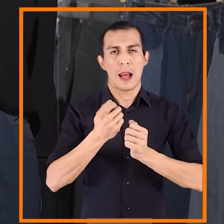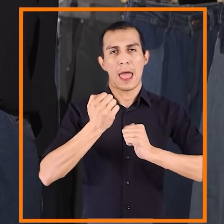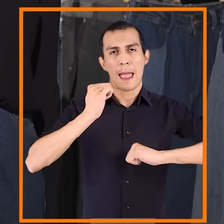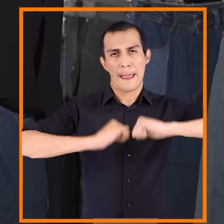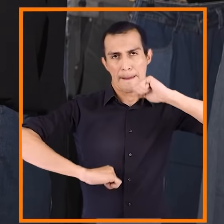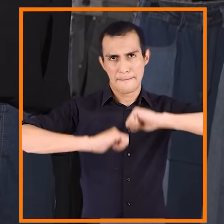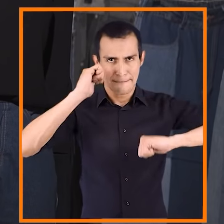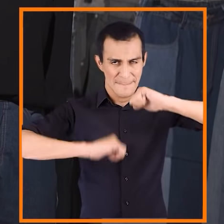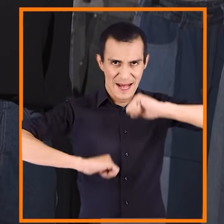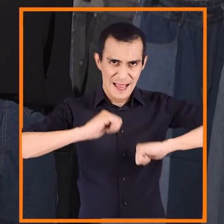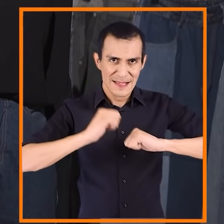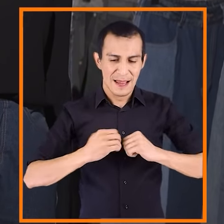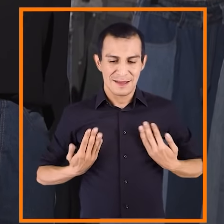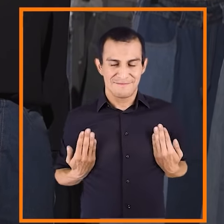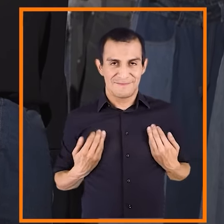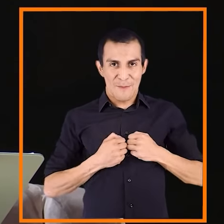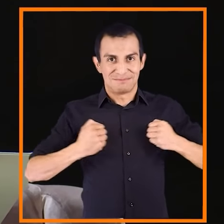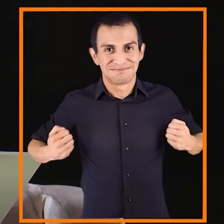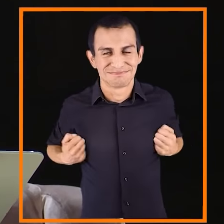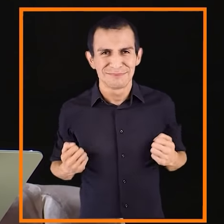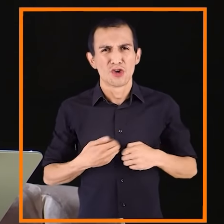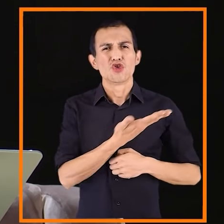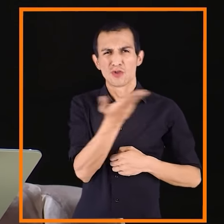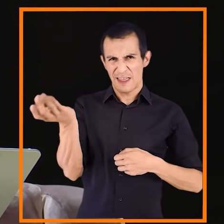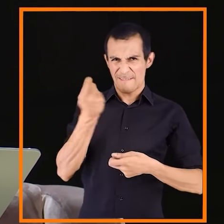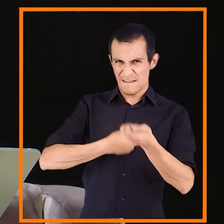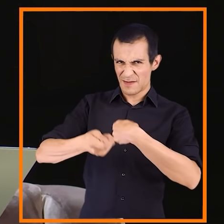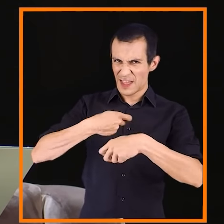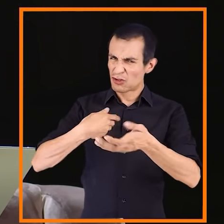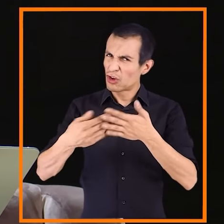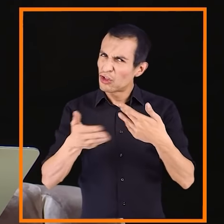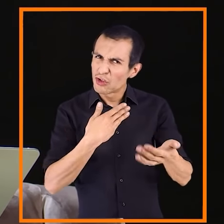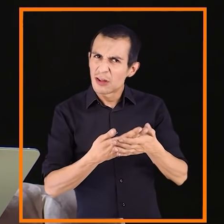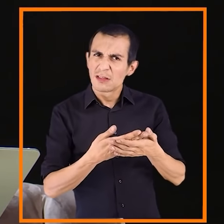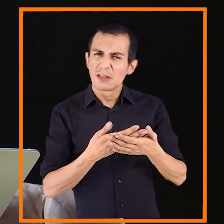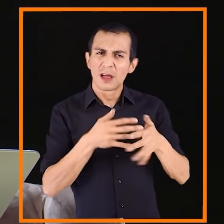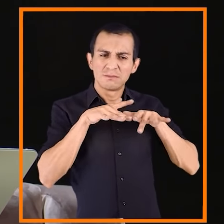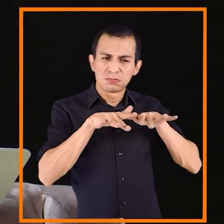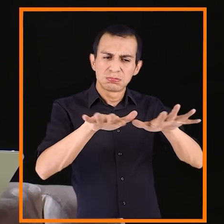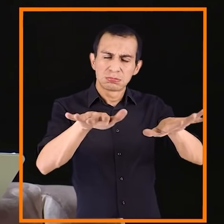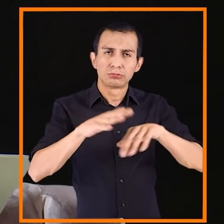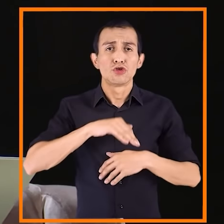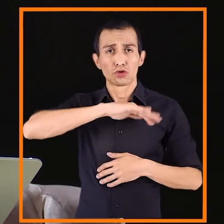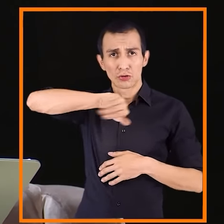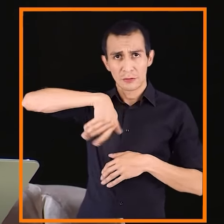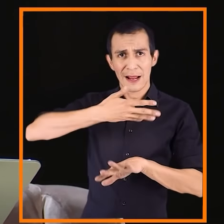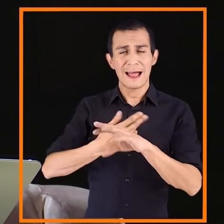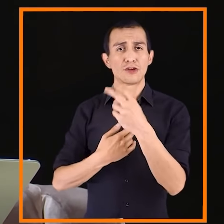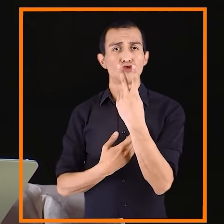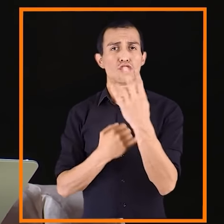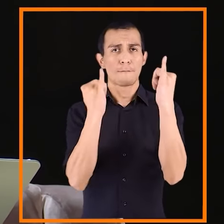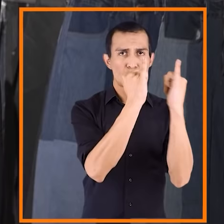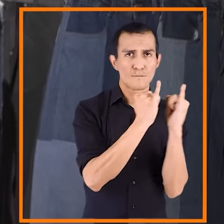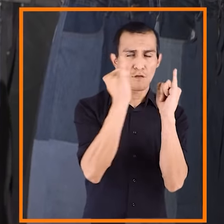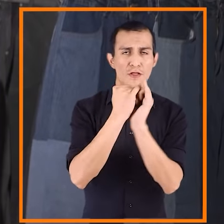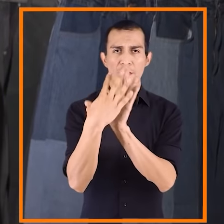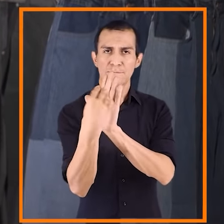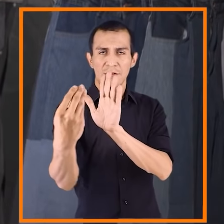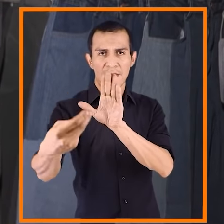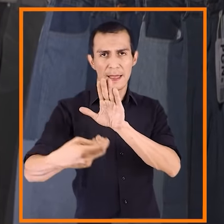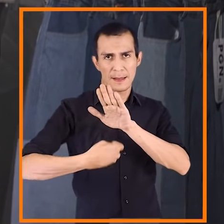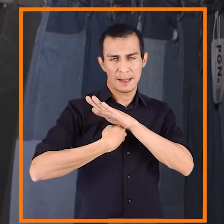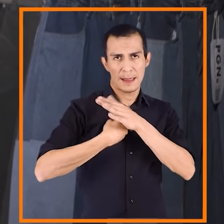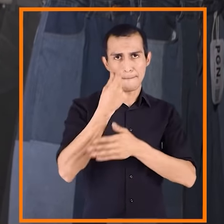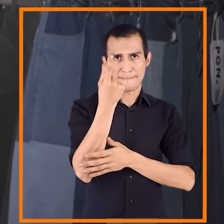la empresa y tirándonos a la piscina. ¿Y hoy día dónde están vendiendo sus productos? ¿Esto dónde se distribuye? Sí, nosotros tenemos dos modelos de